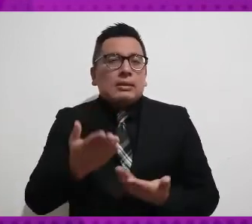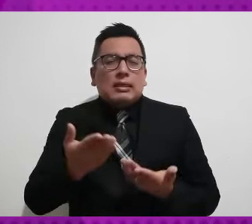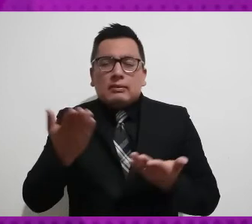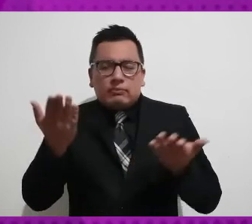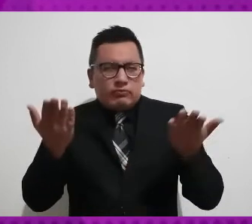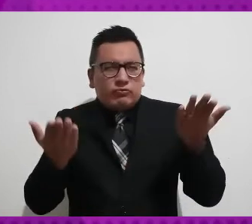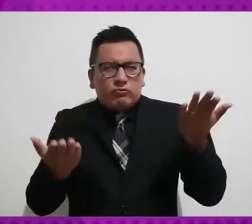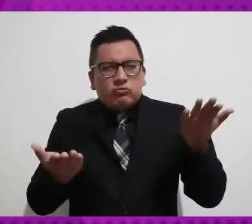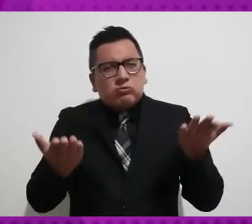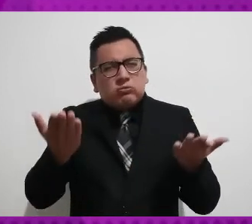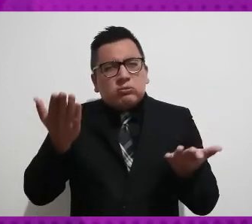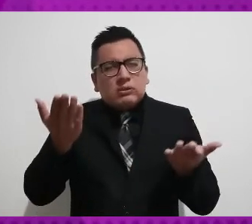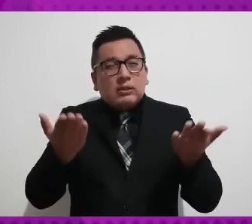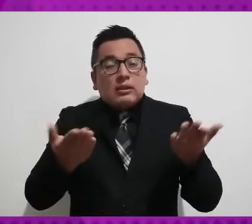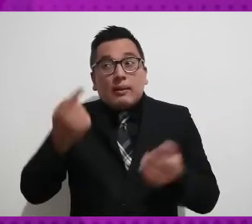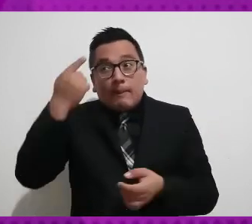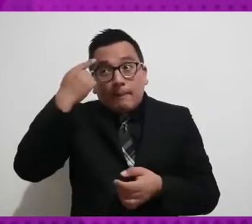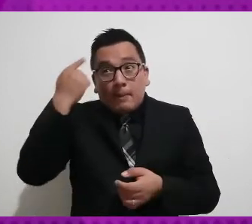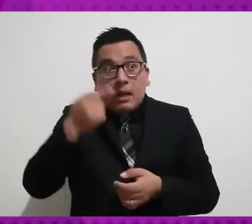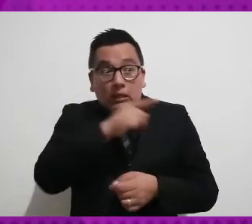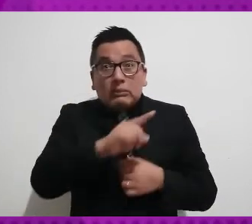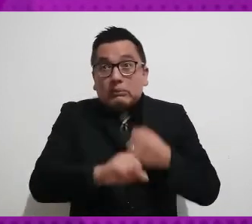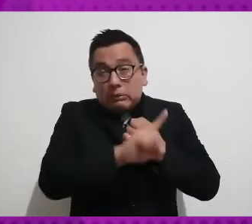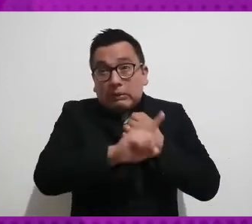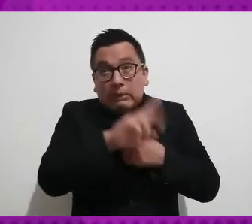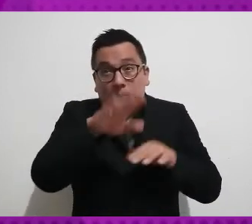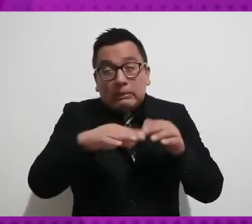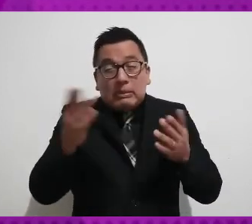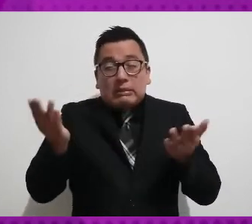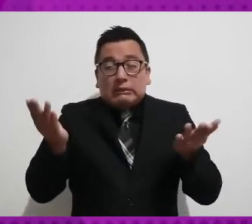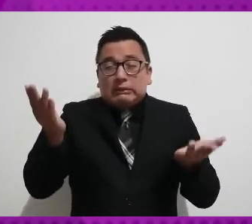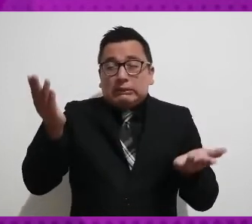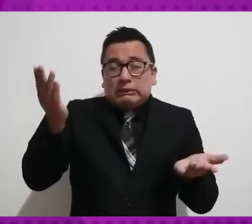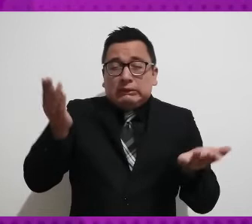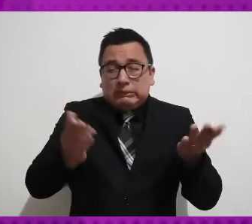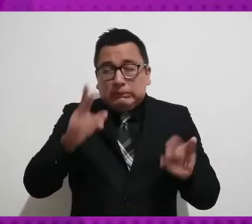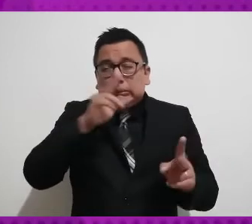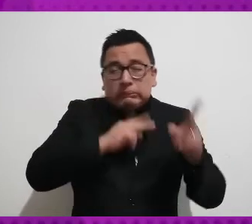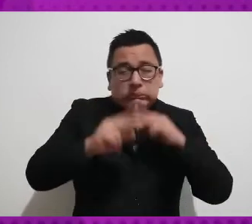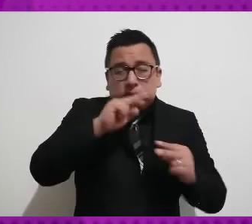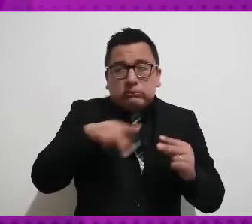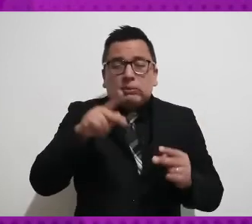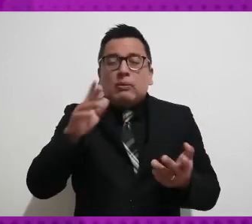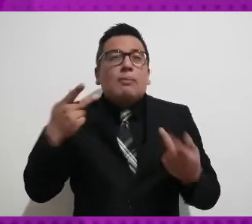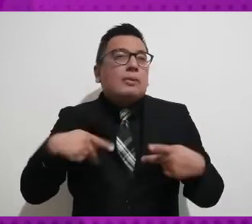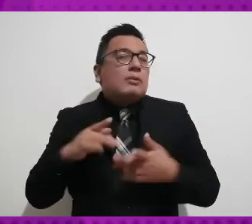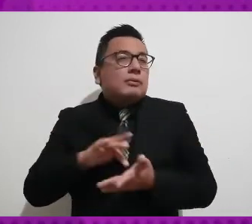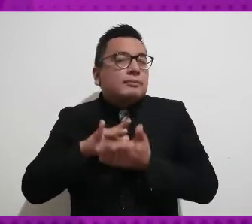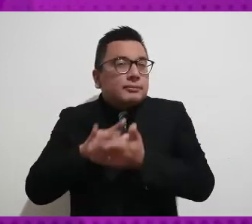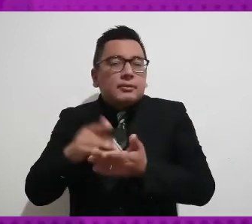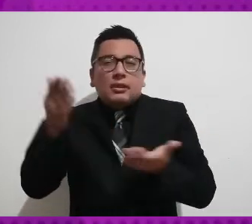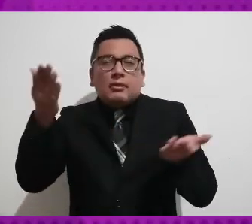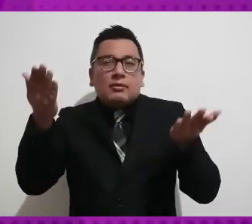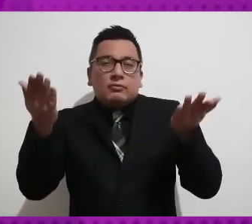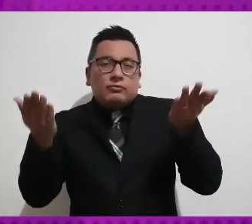la balanza de procesos electorales como este. Hay rasgos muy preocupantes todavía en